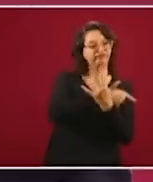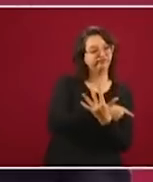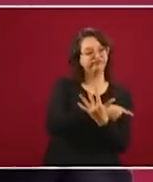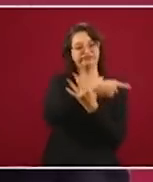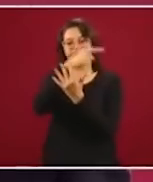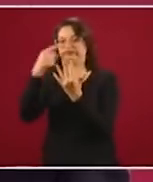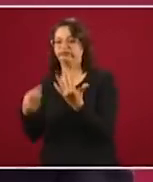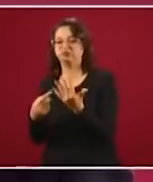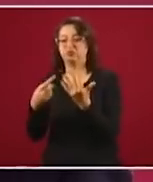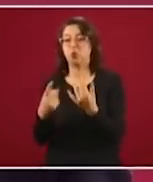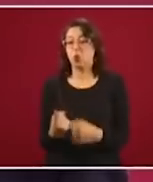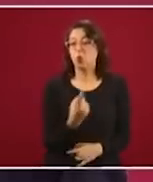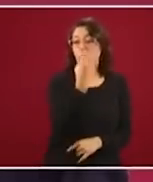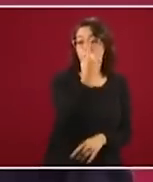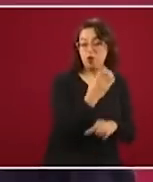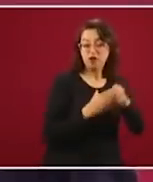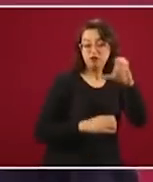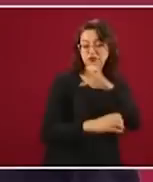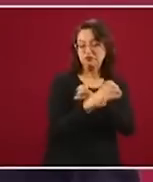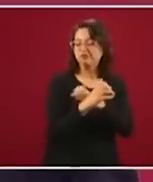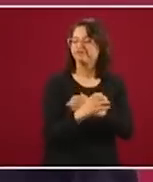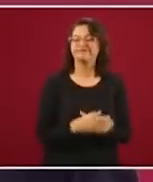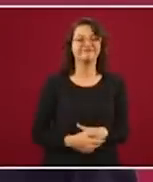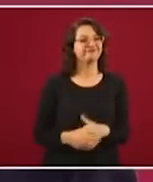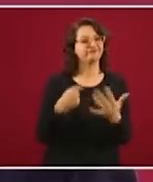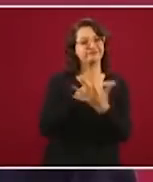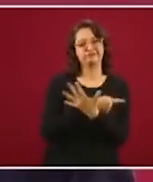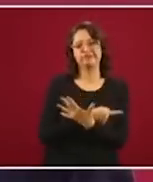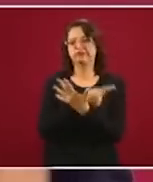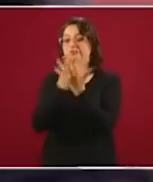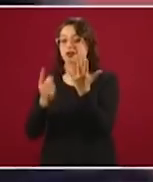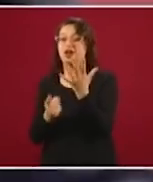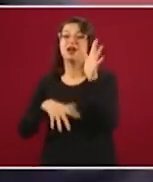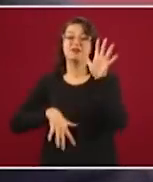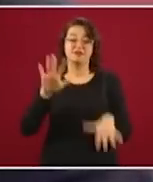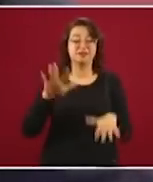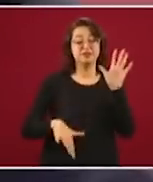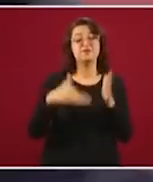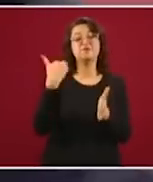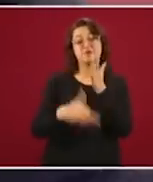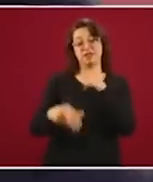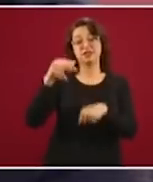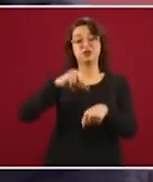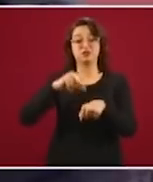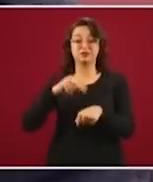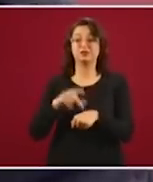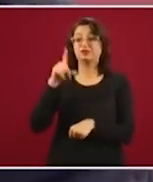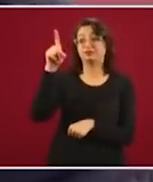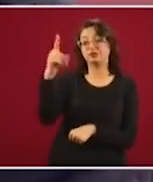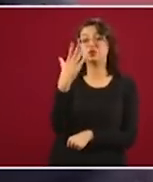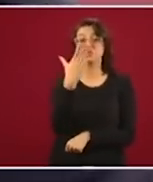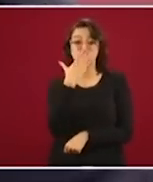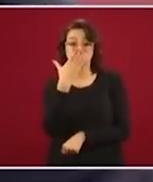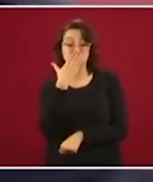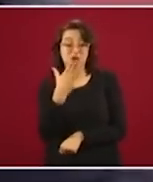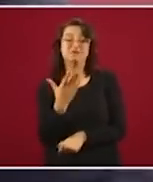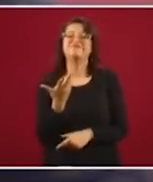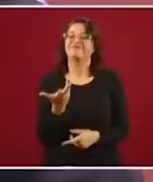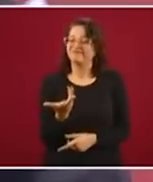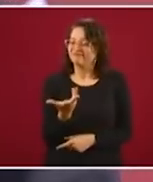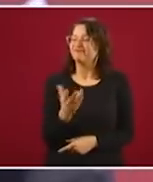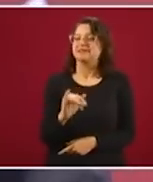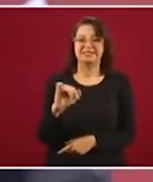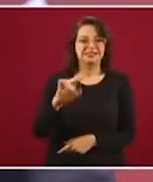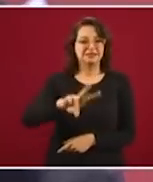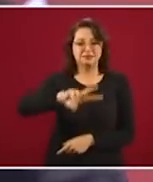multicausal. No es una sola razón por las cuales de repente carecemos de médicos. En el caso de Sonora, reitero, porque sí es un tema muy,